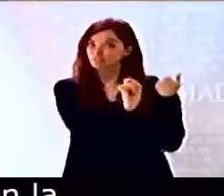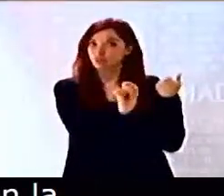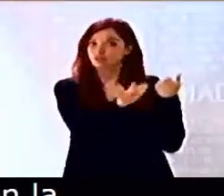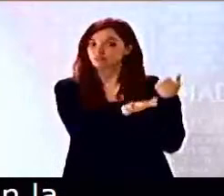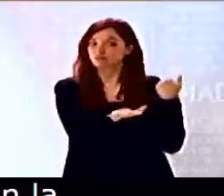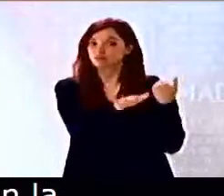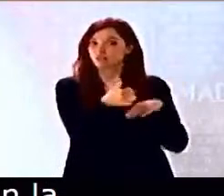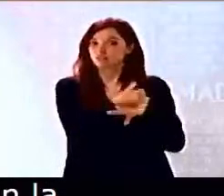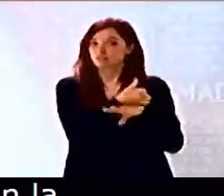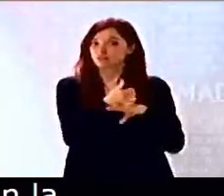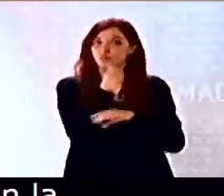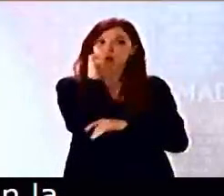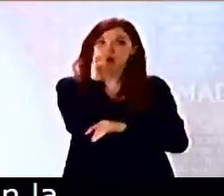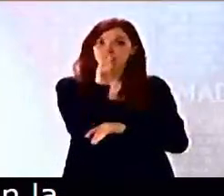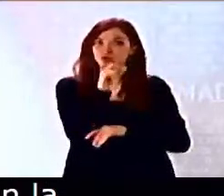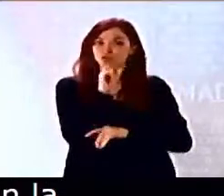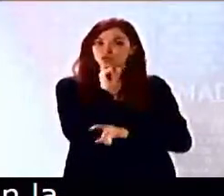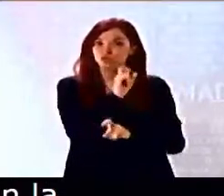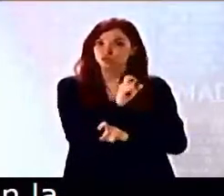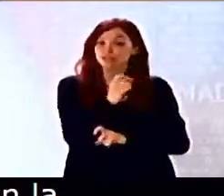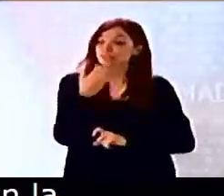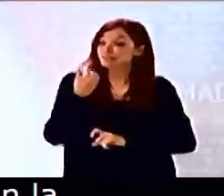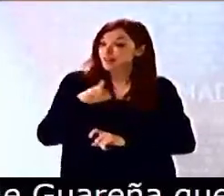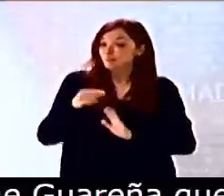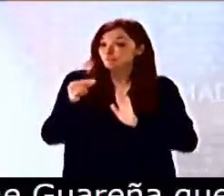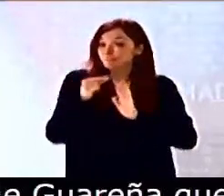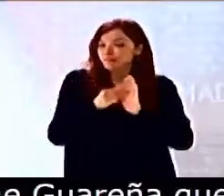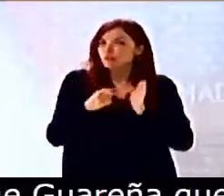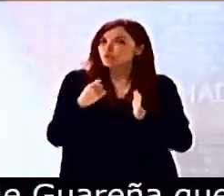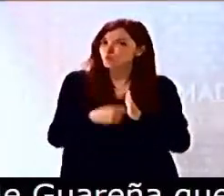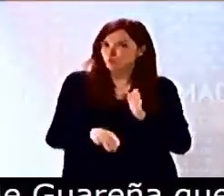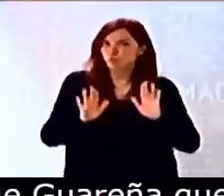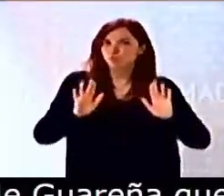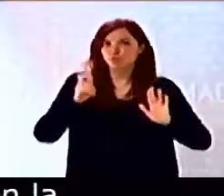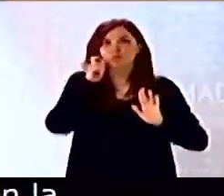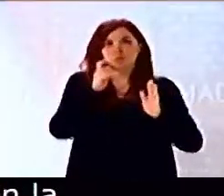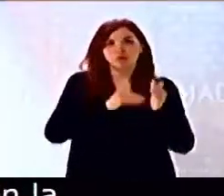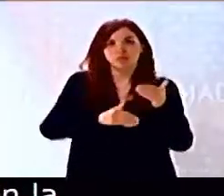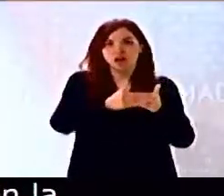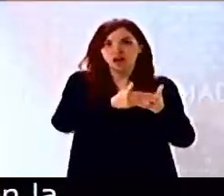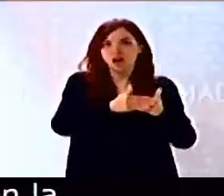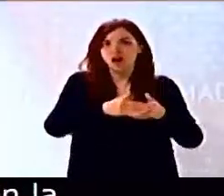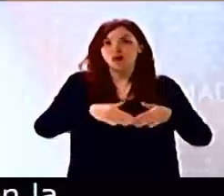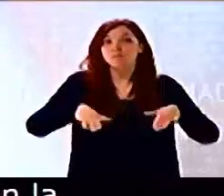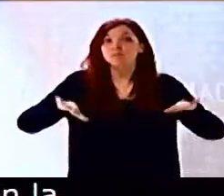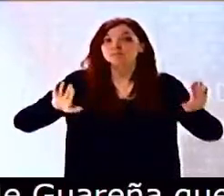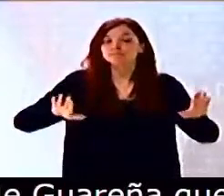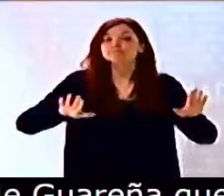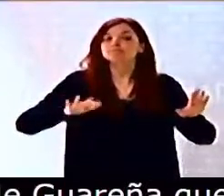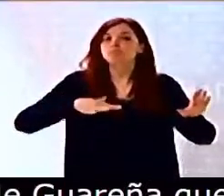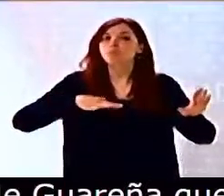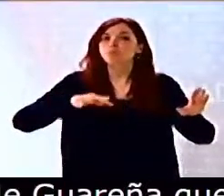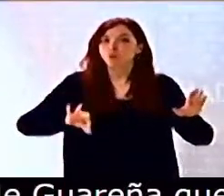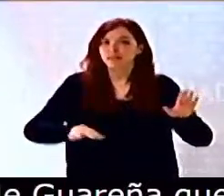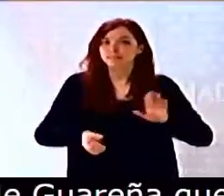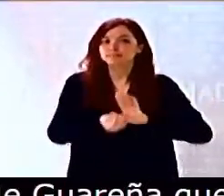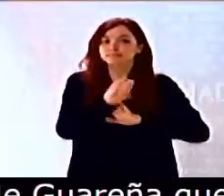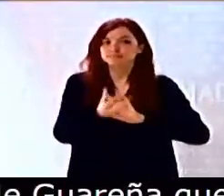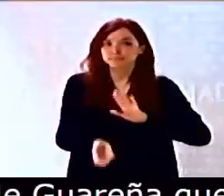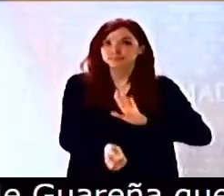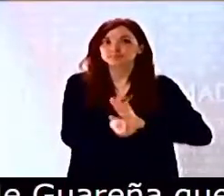de Guareña que, a pesar de haber adoptado una medida tan dura como el cierre perimetral, nos sigan apareciendo casos